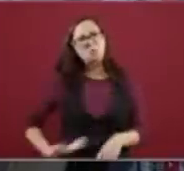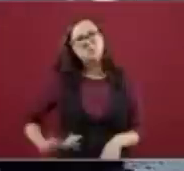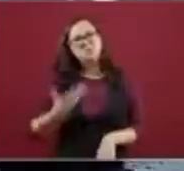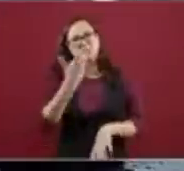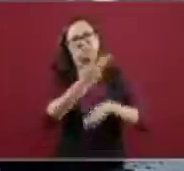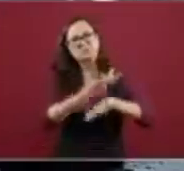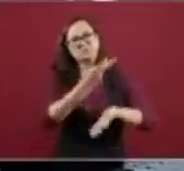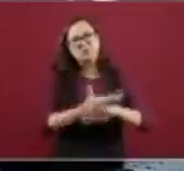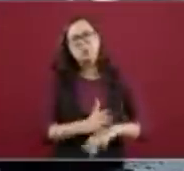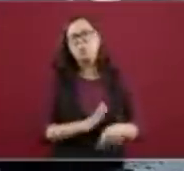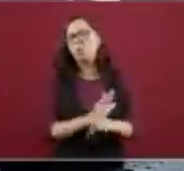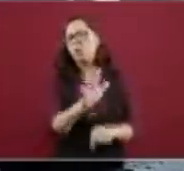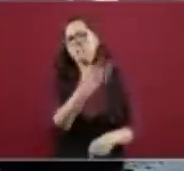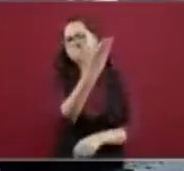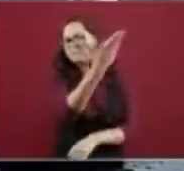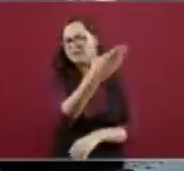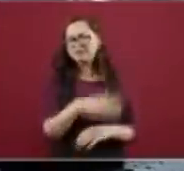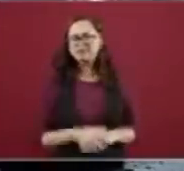gracias. Bueno, miren,